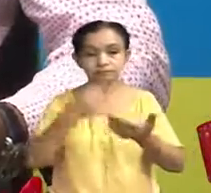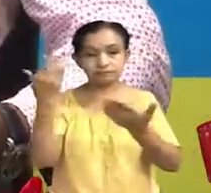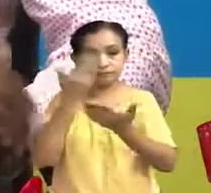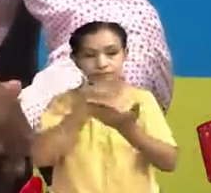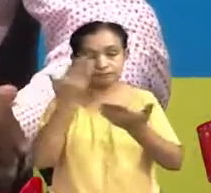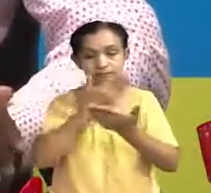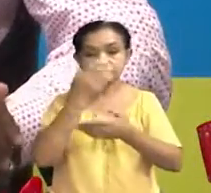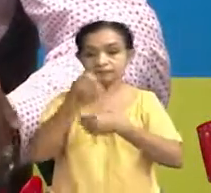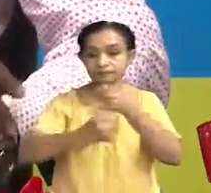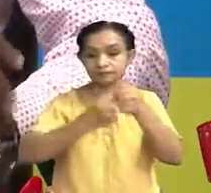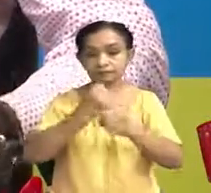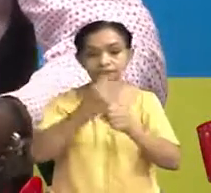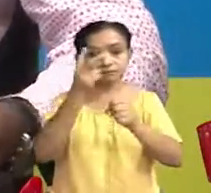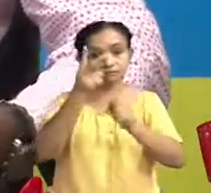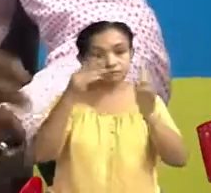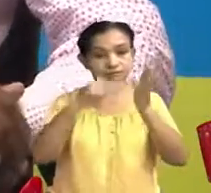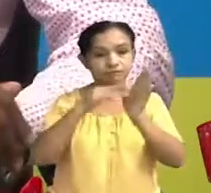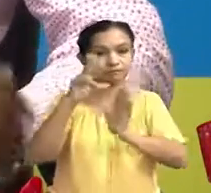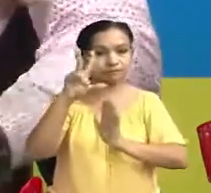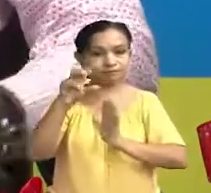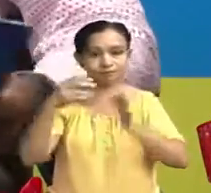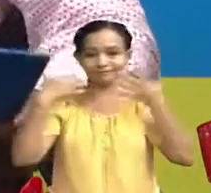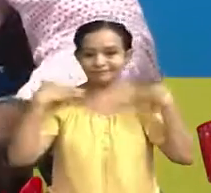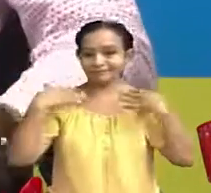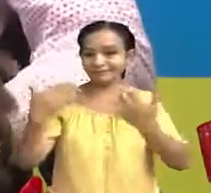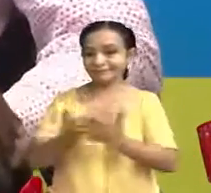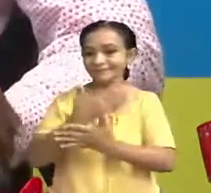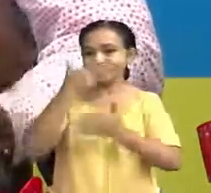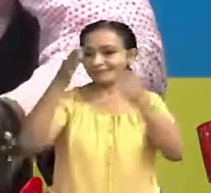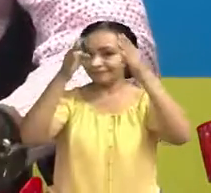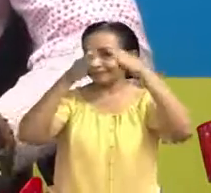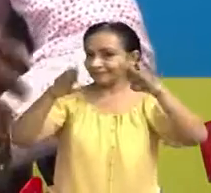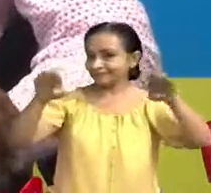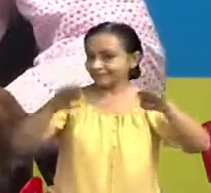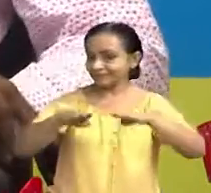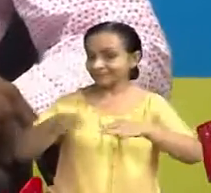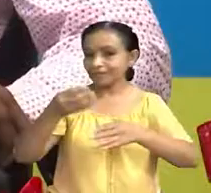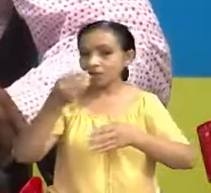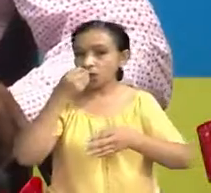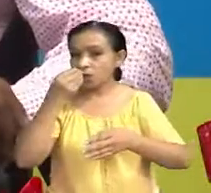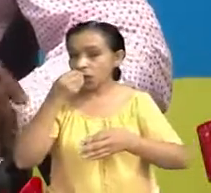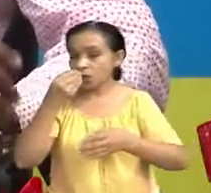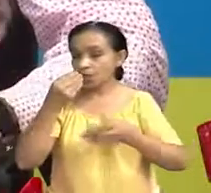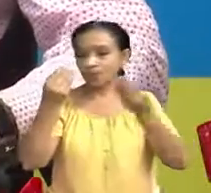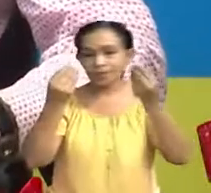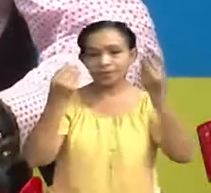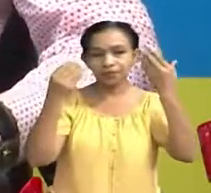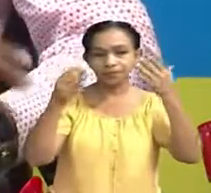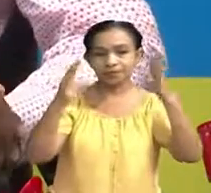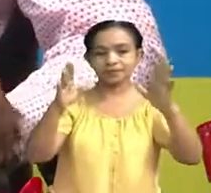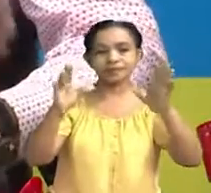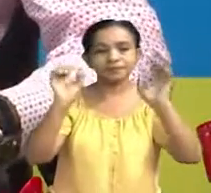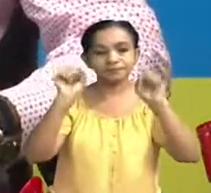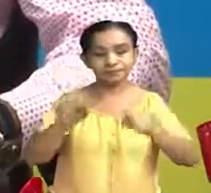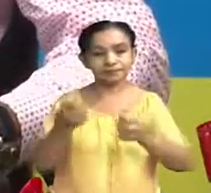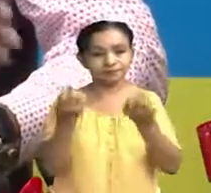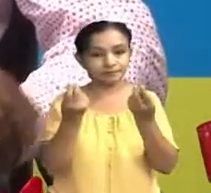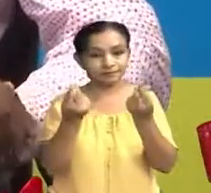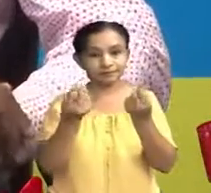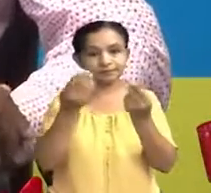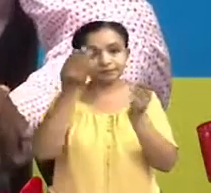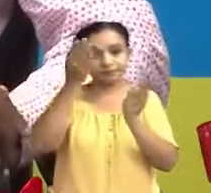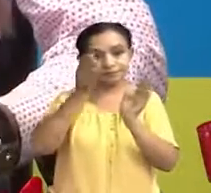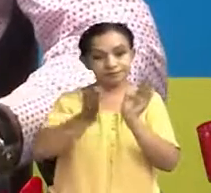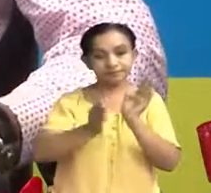el próximo año, para los estrenos, para la comida, en fin, tantas cosas en que se puede ocupar este dinero que es una